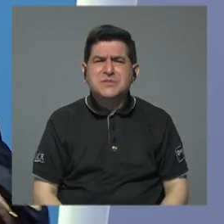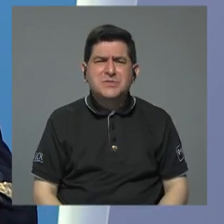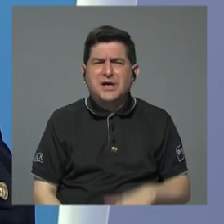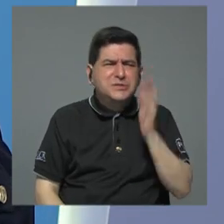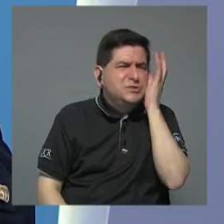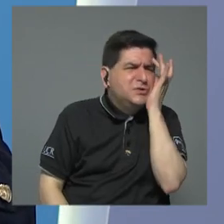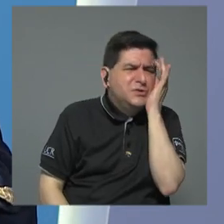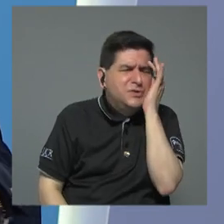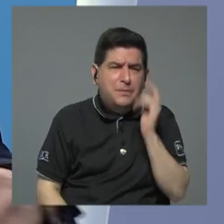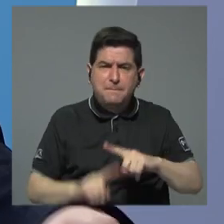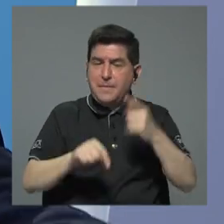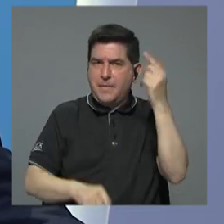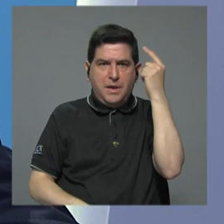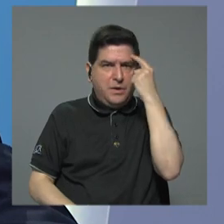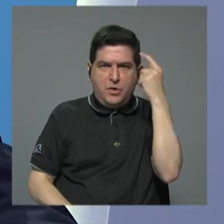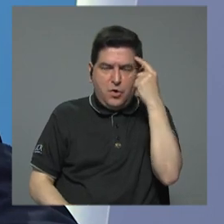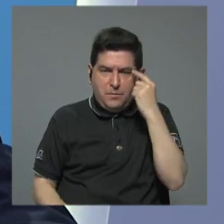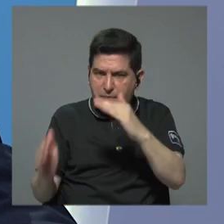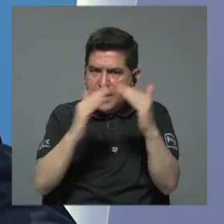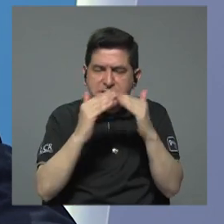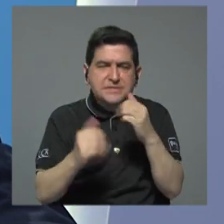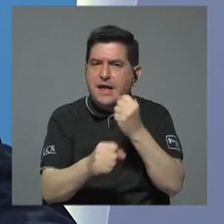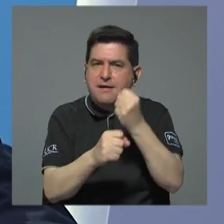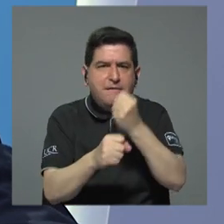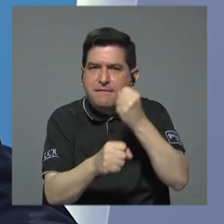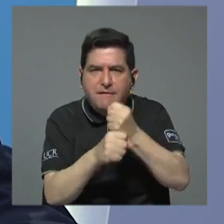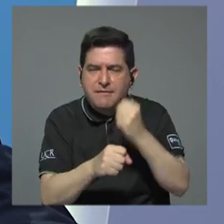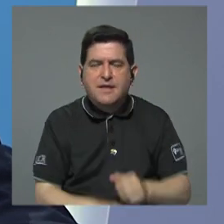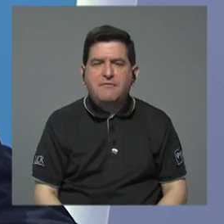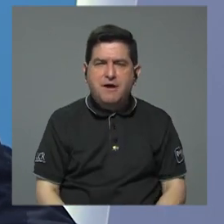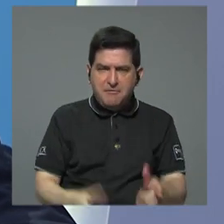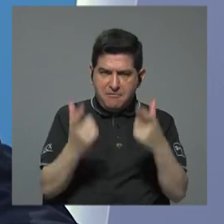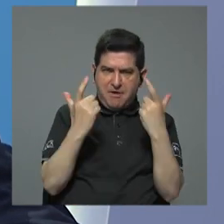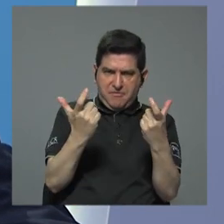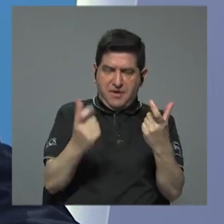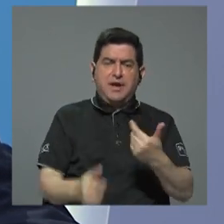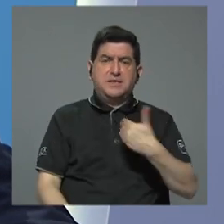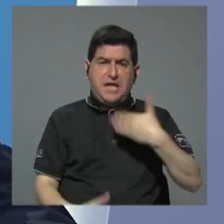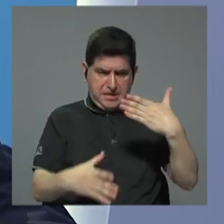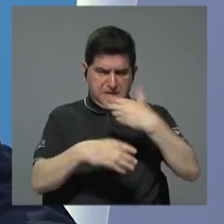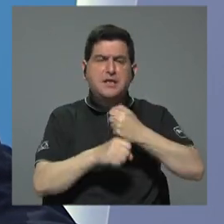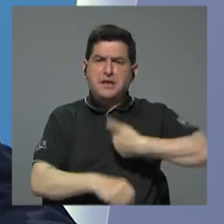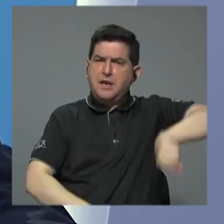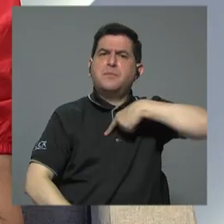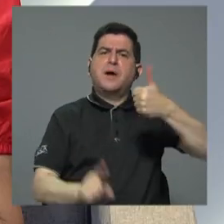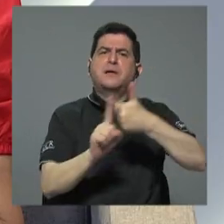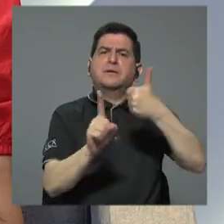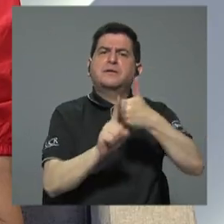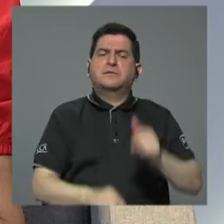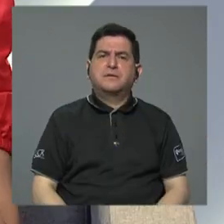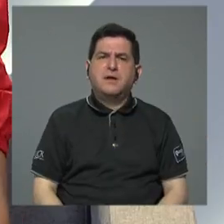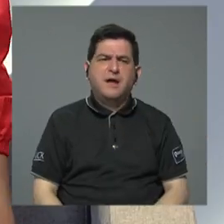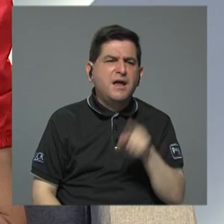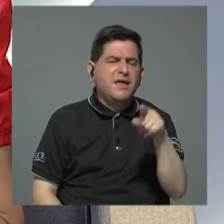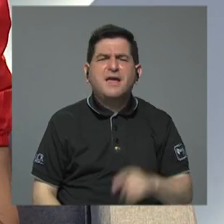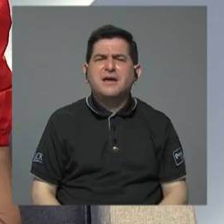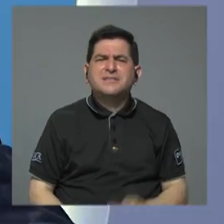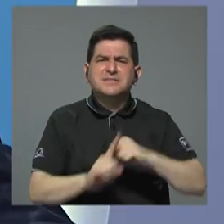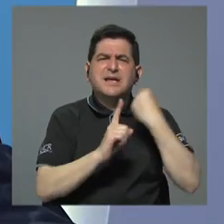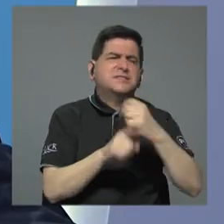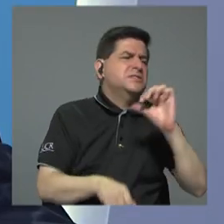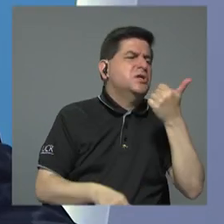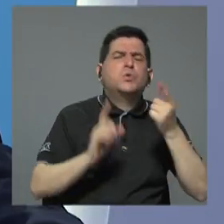no estamos pensando en nuestro pueblo, en la empleabilidad, en la riqueza y en lo que tenemos que hacer para nosotros. ¿Cuáles son esas calenturas